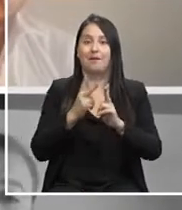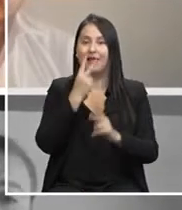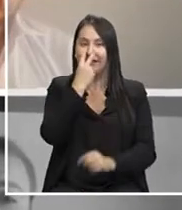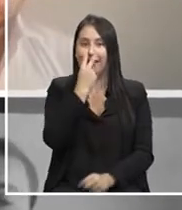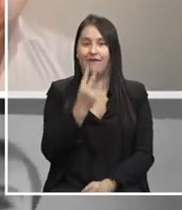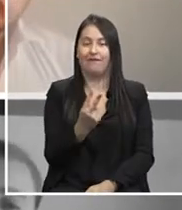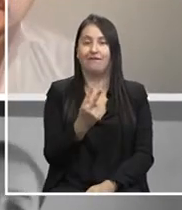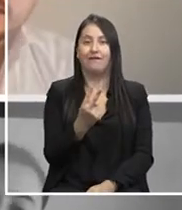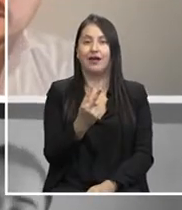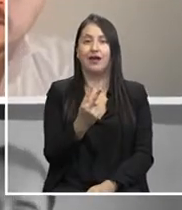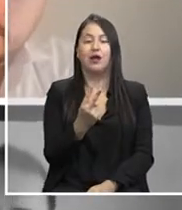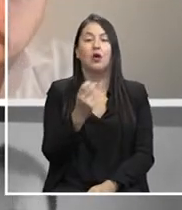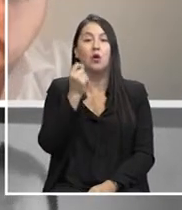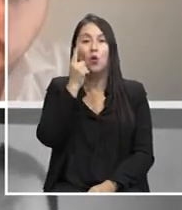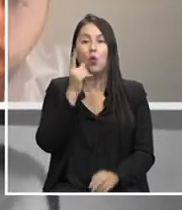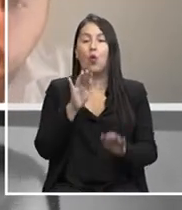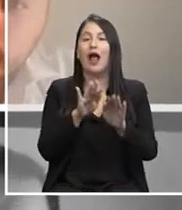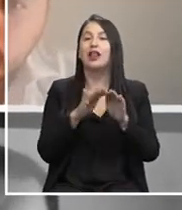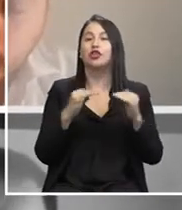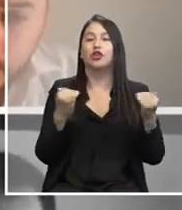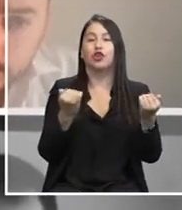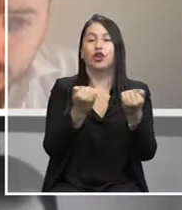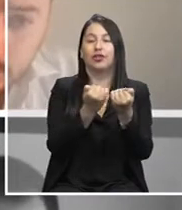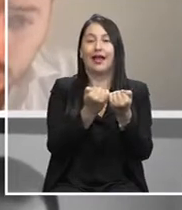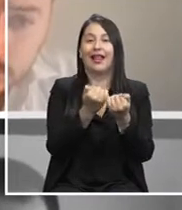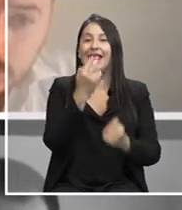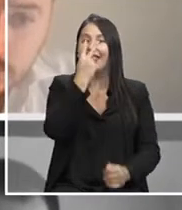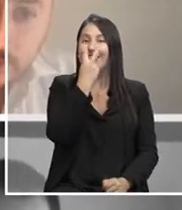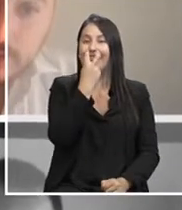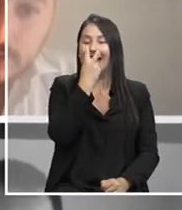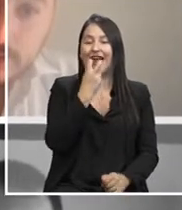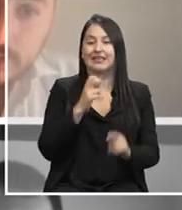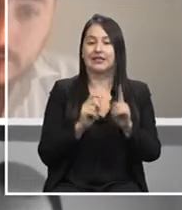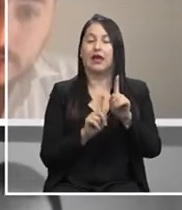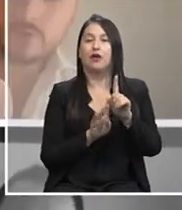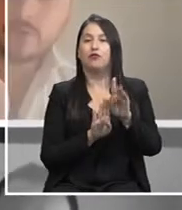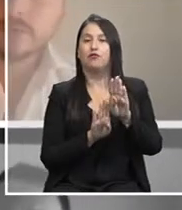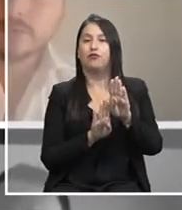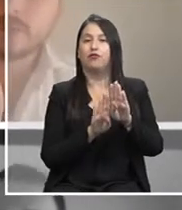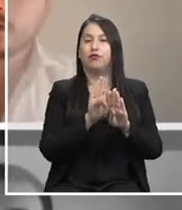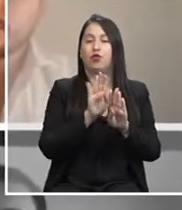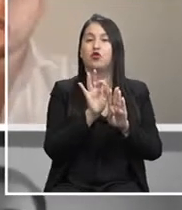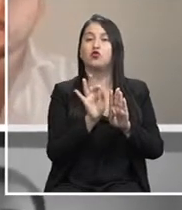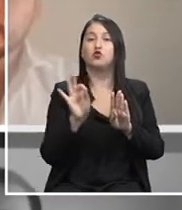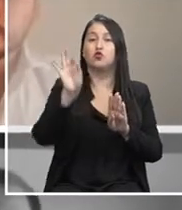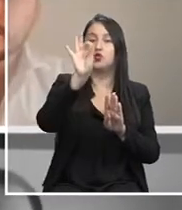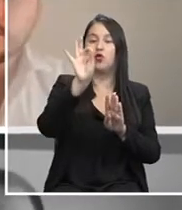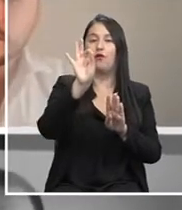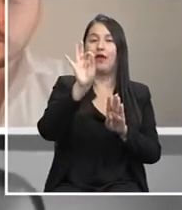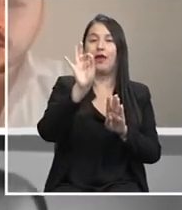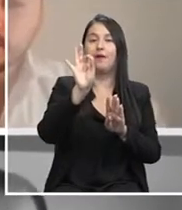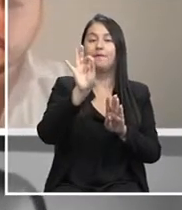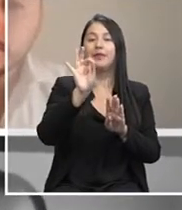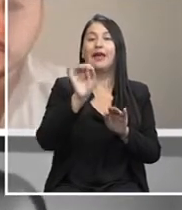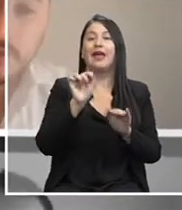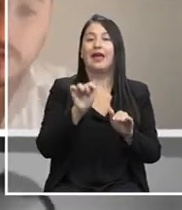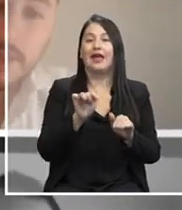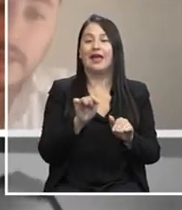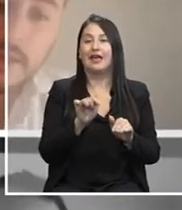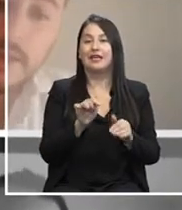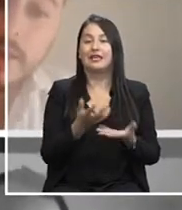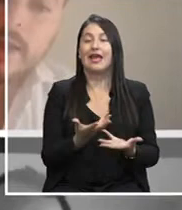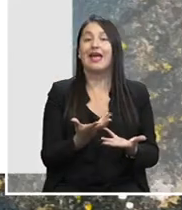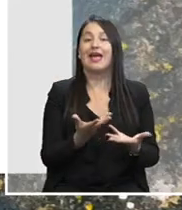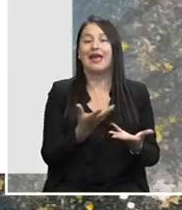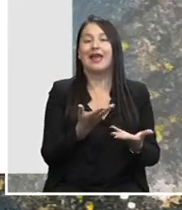el volumen total de gases de efecto invernadero que se produce en Chile, que se produce y que se consume, ¿cierto? Hay dos formas de atribuir, digamos, las